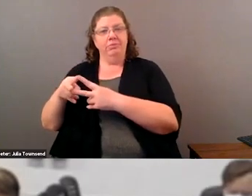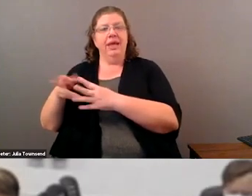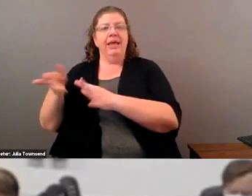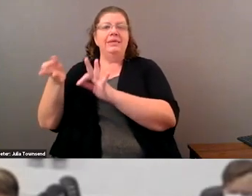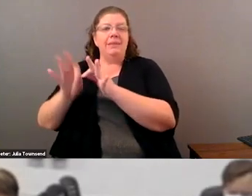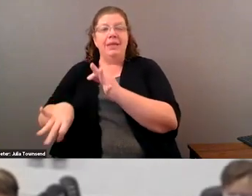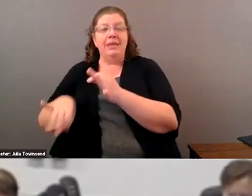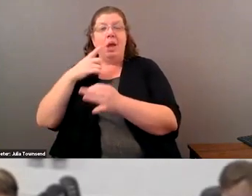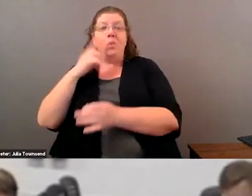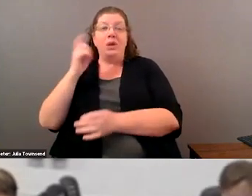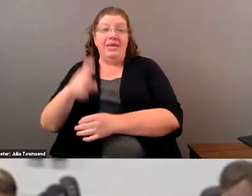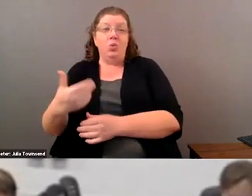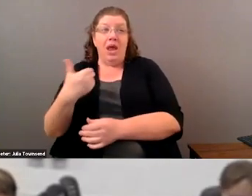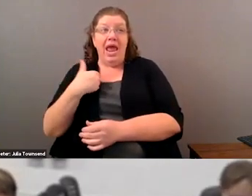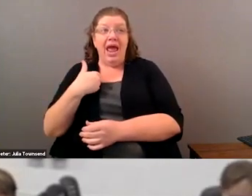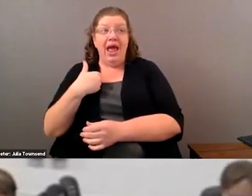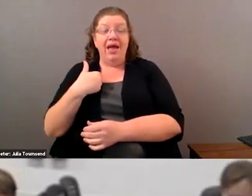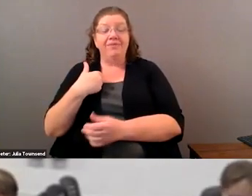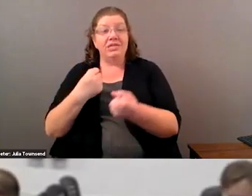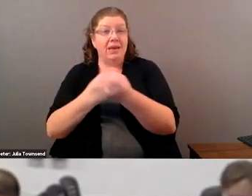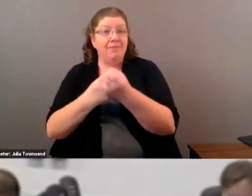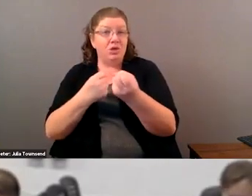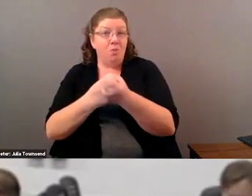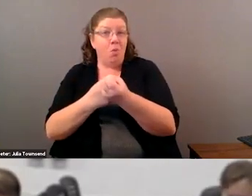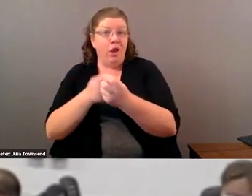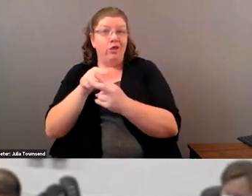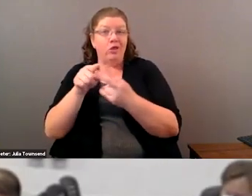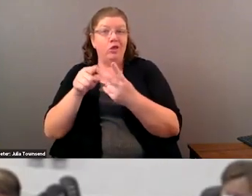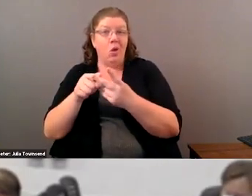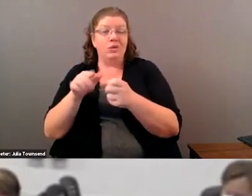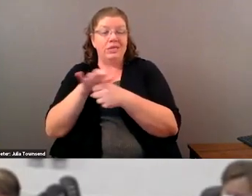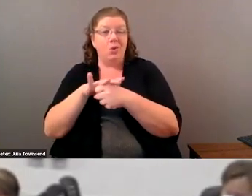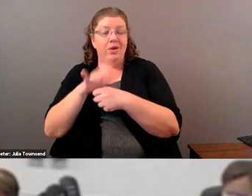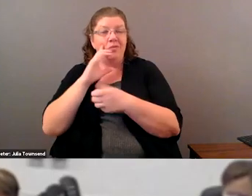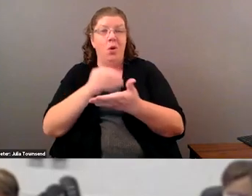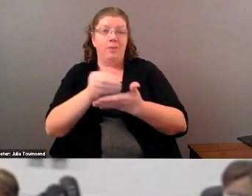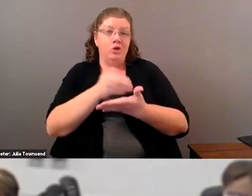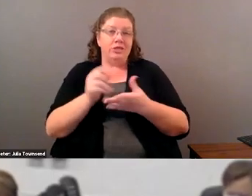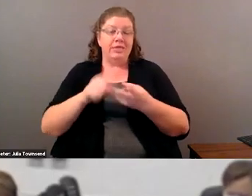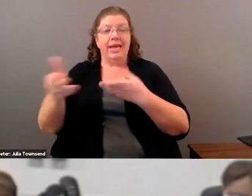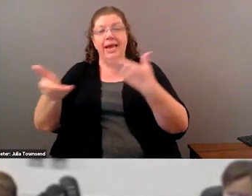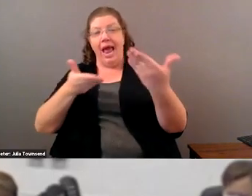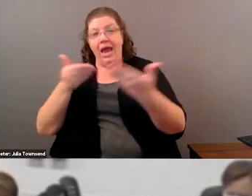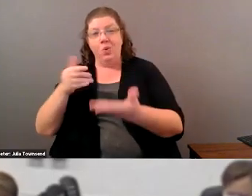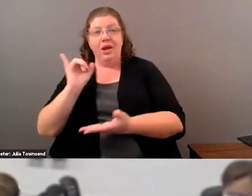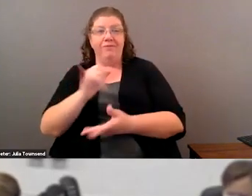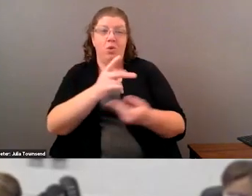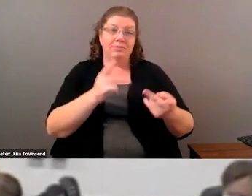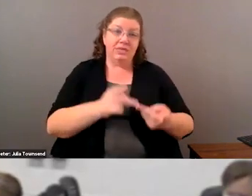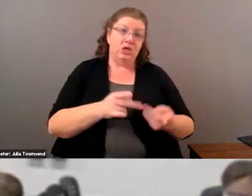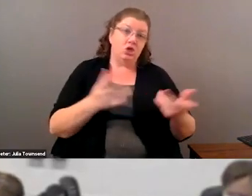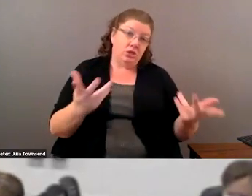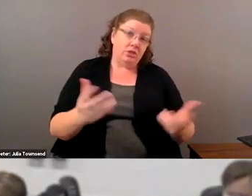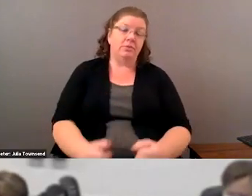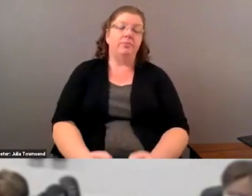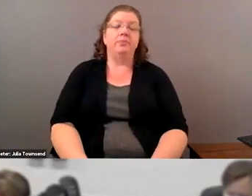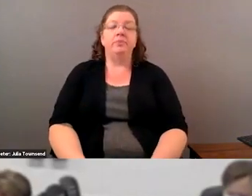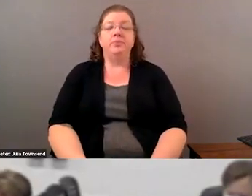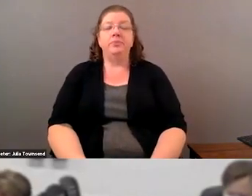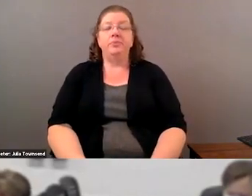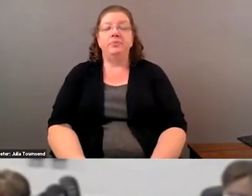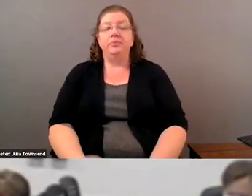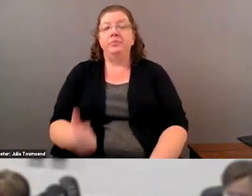son las excepciones son recursos humanos y compras y esto es simplemente que se necesita tener algún tipo de apoyo administrativo en